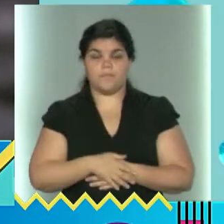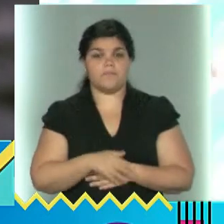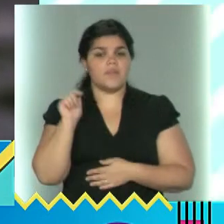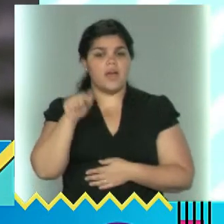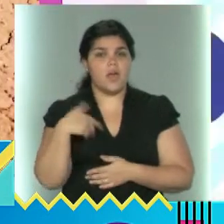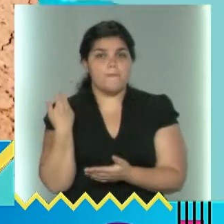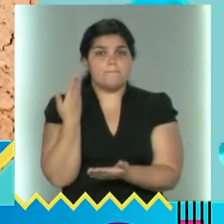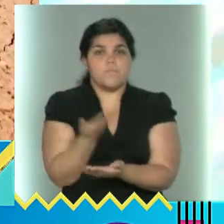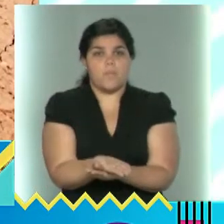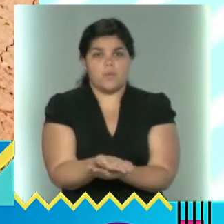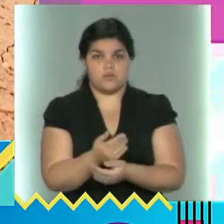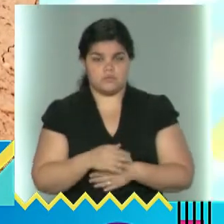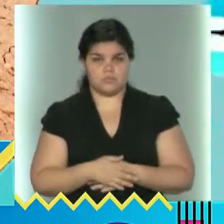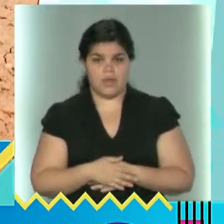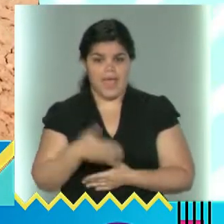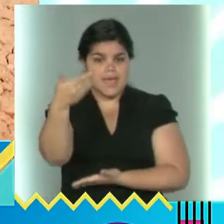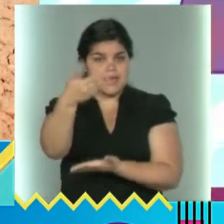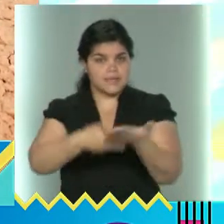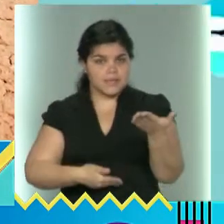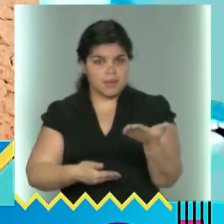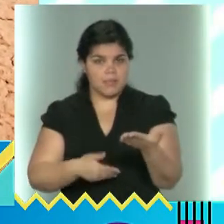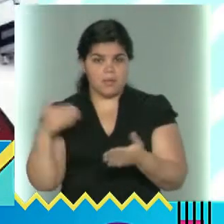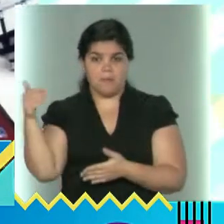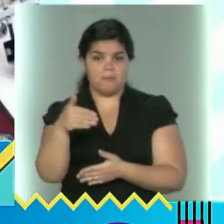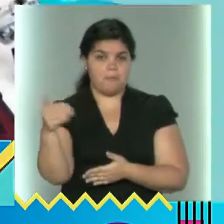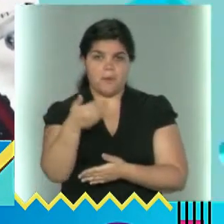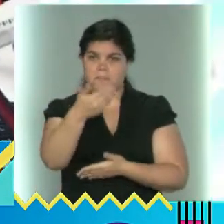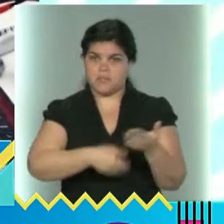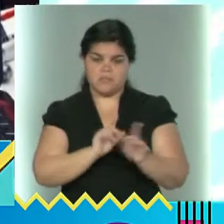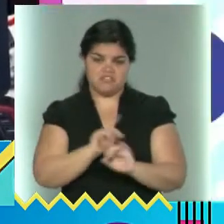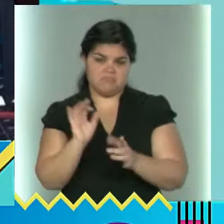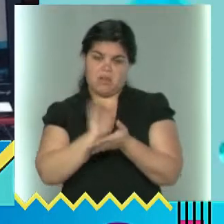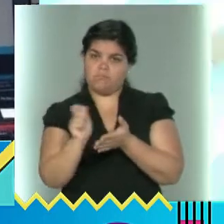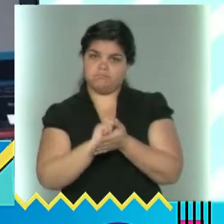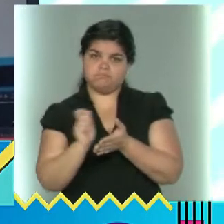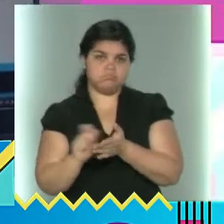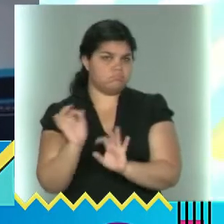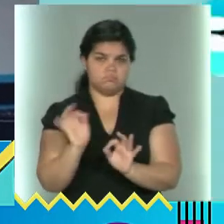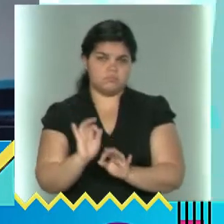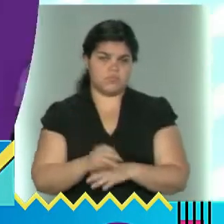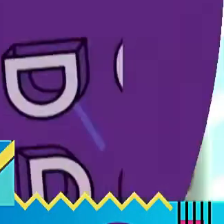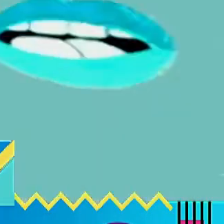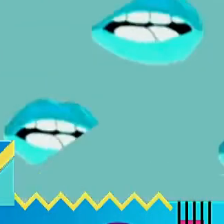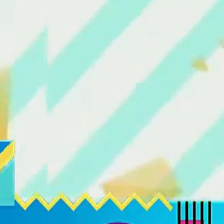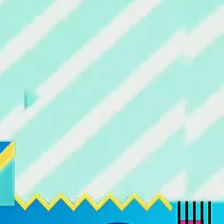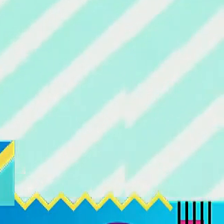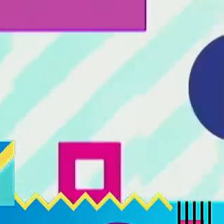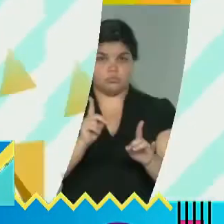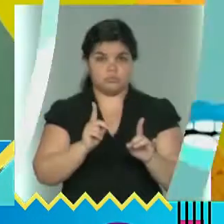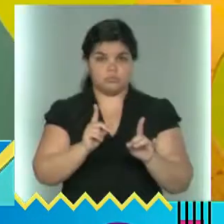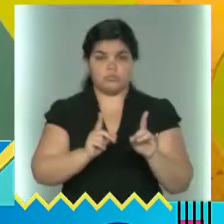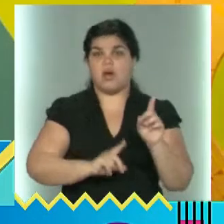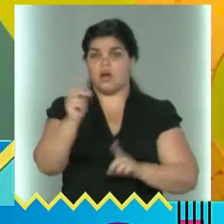propuse que no se presentaran exámenes presenciales, ¿sí? Nada escrito. Los muchachos que quieran hacer este curso vamos a